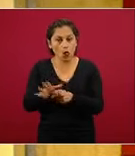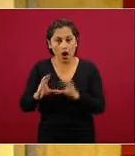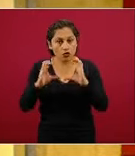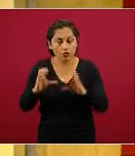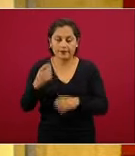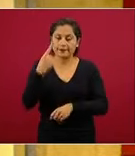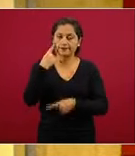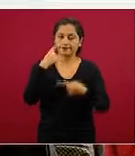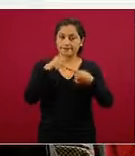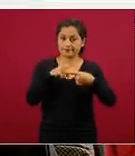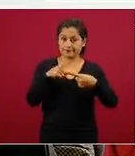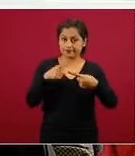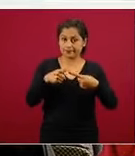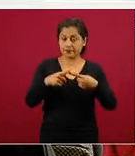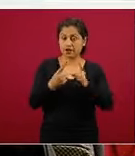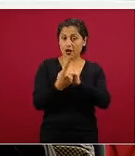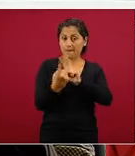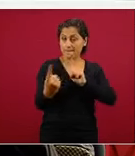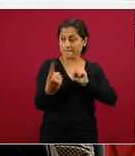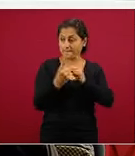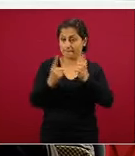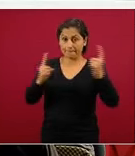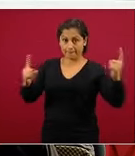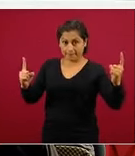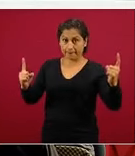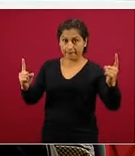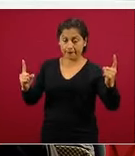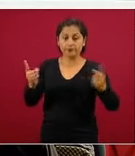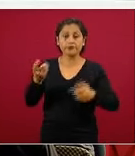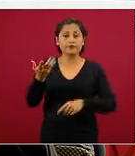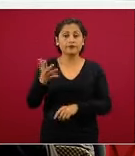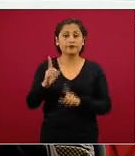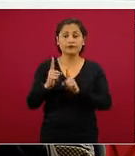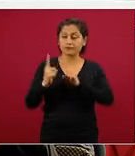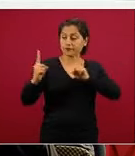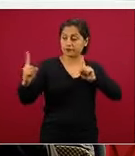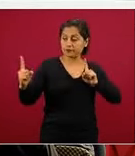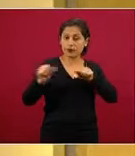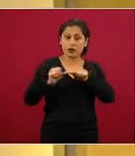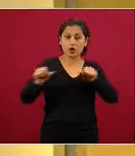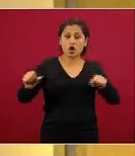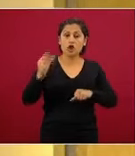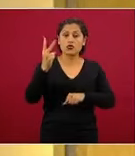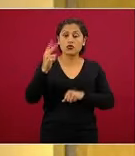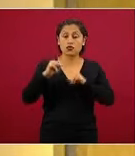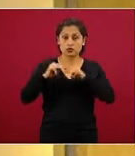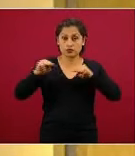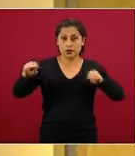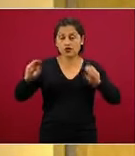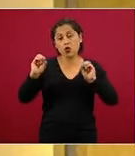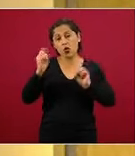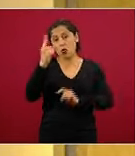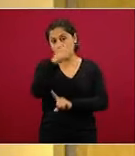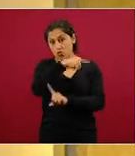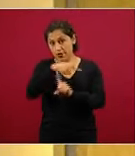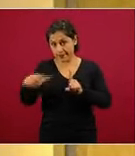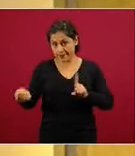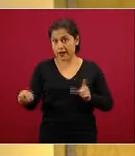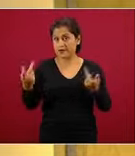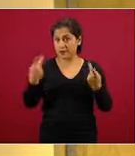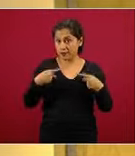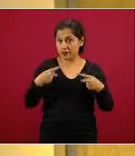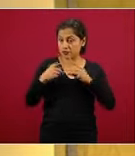sana distancia, en todo momento procurar estar a 2 metros de distancia, cuando menos 1,5 de toda persona que